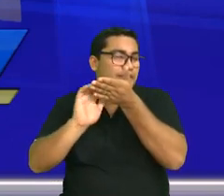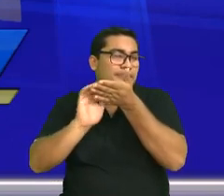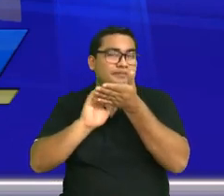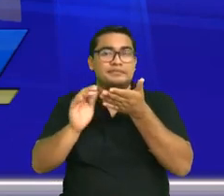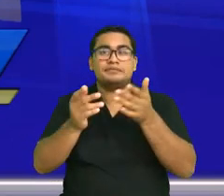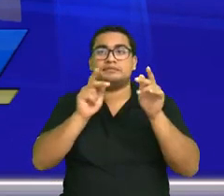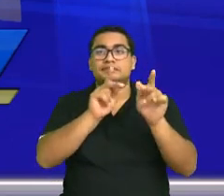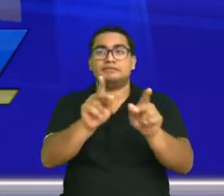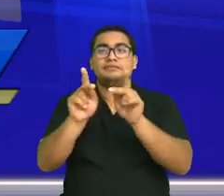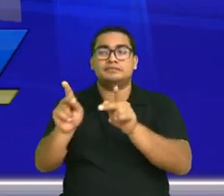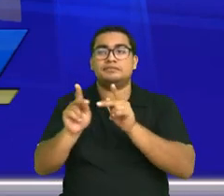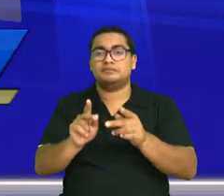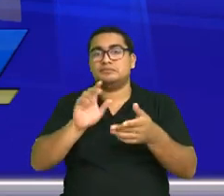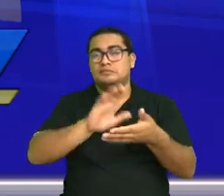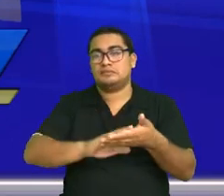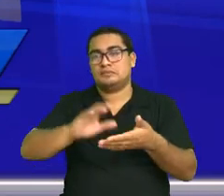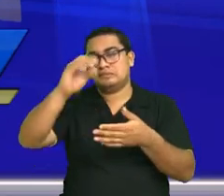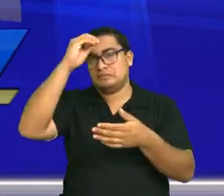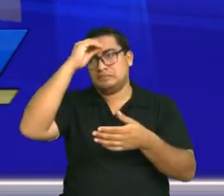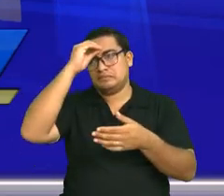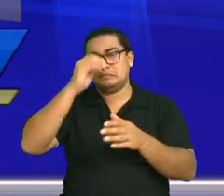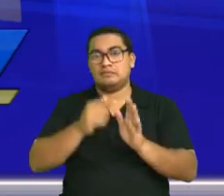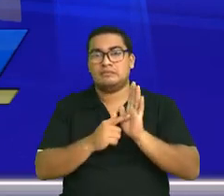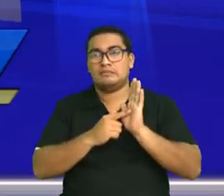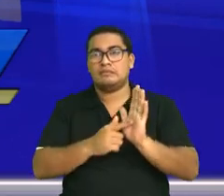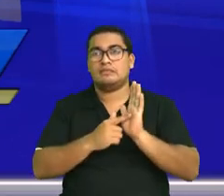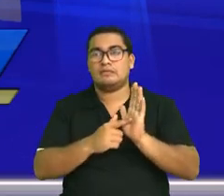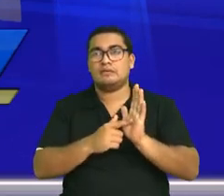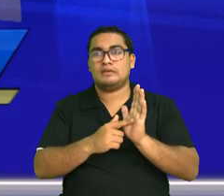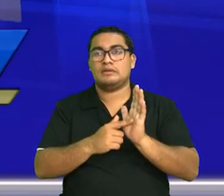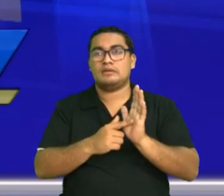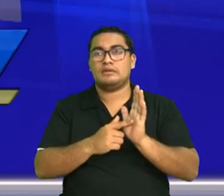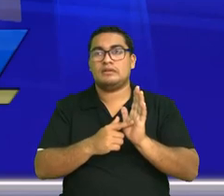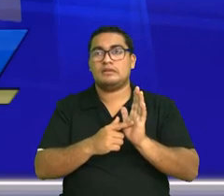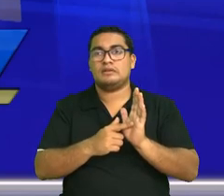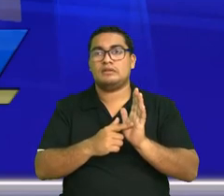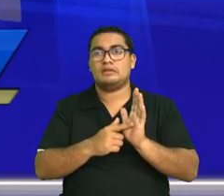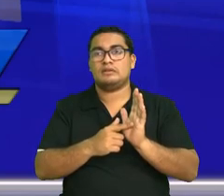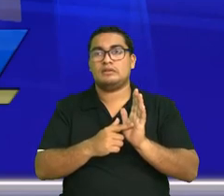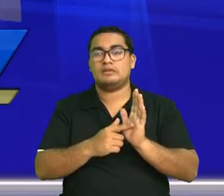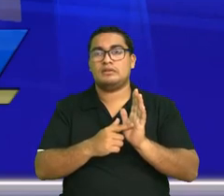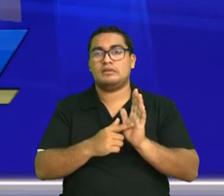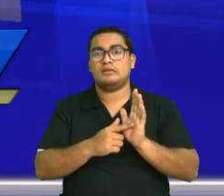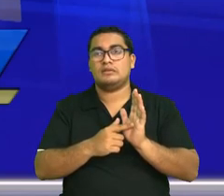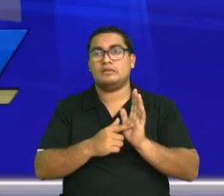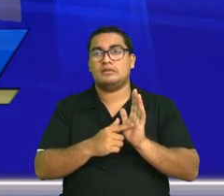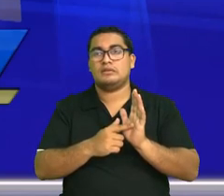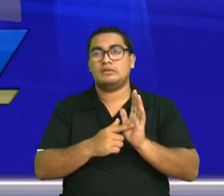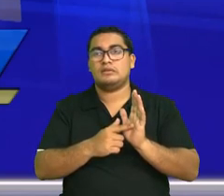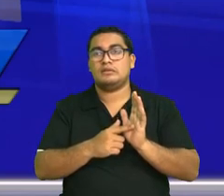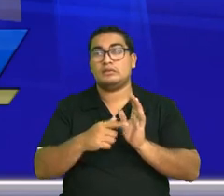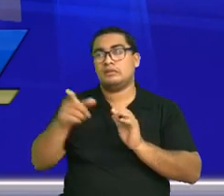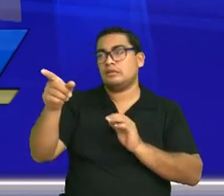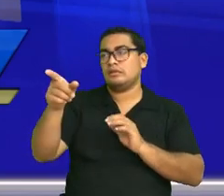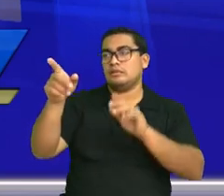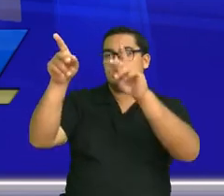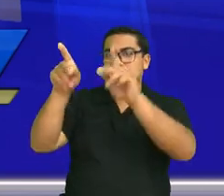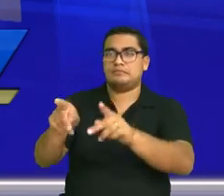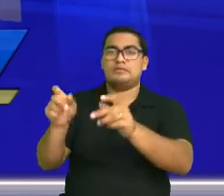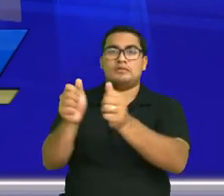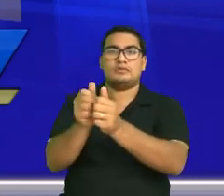va aprendiendo, porque no es solamente que el que no puede, digamos, porque tiene su limitación auditiva,